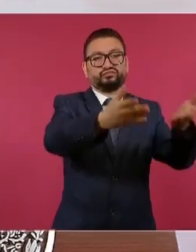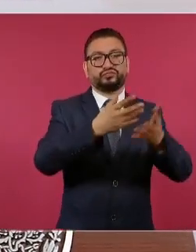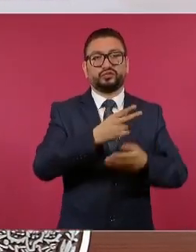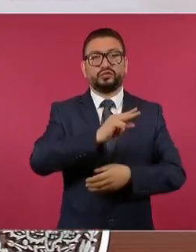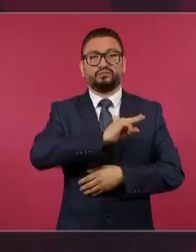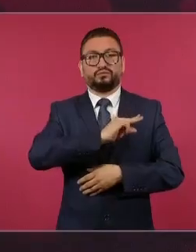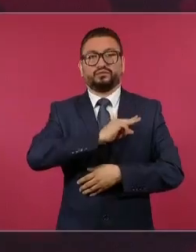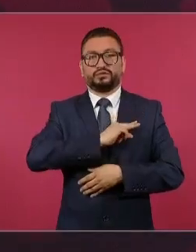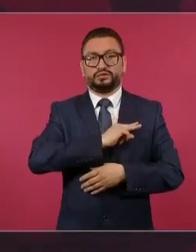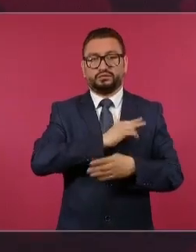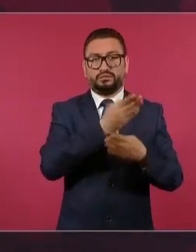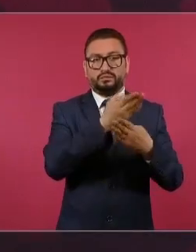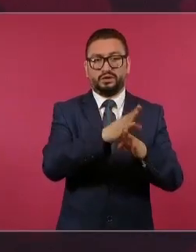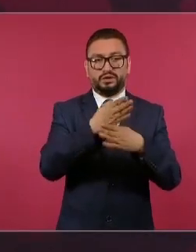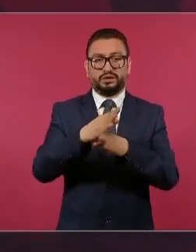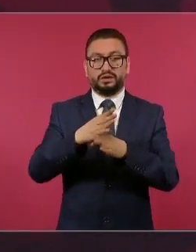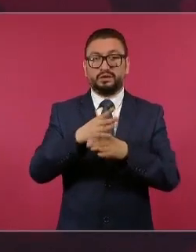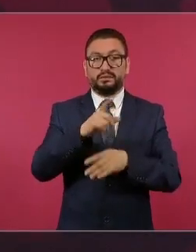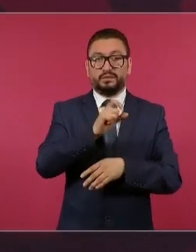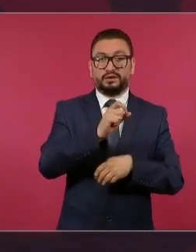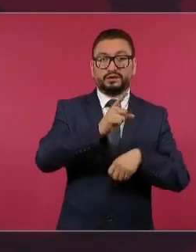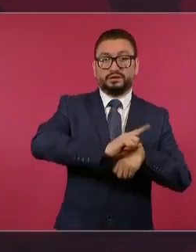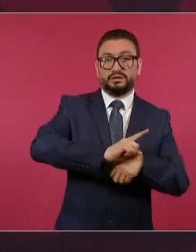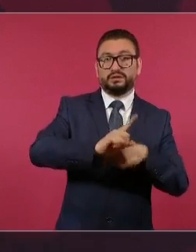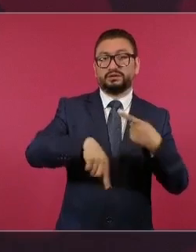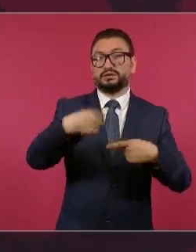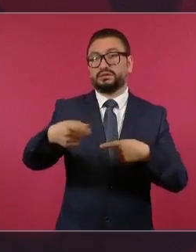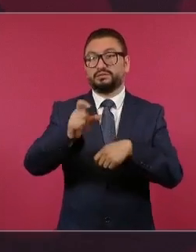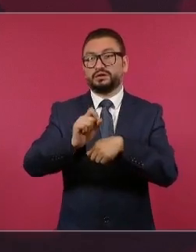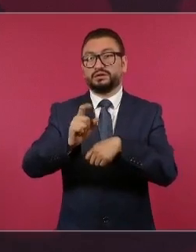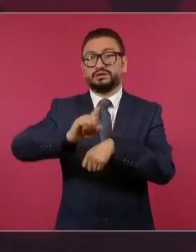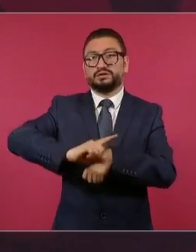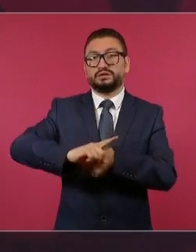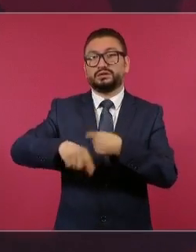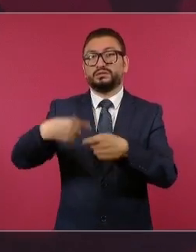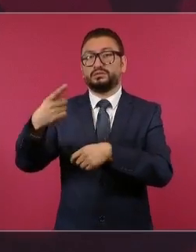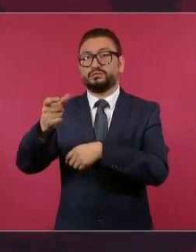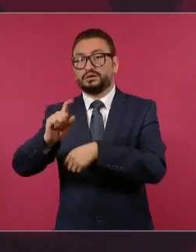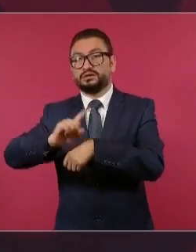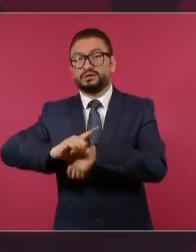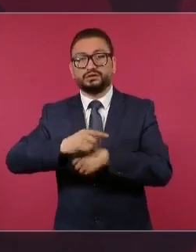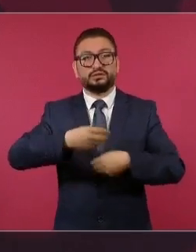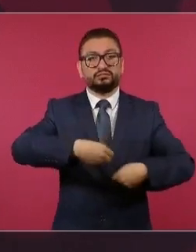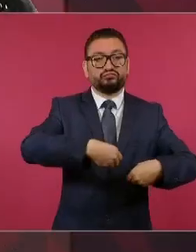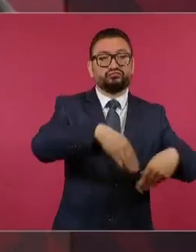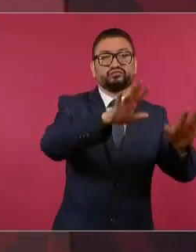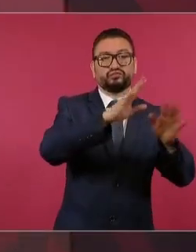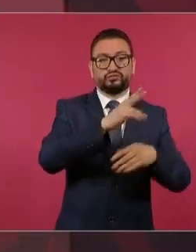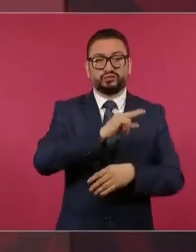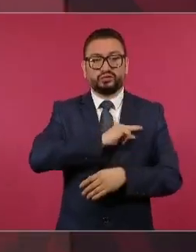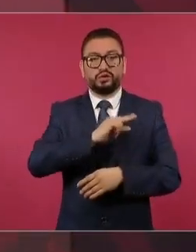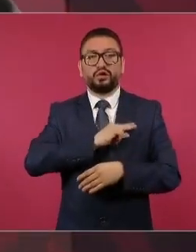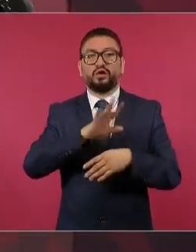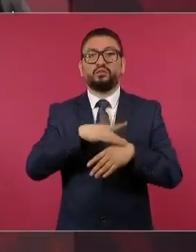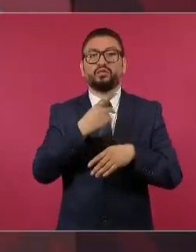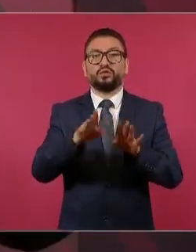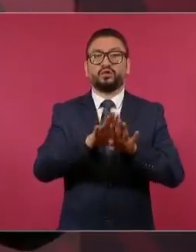Cada 20 días se entregaba un banco con una supuesta